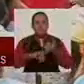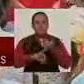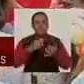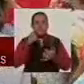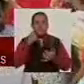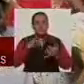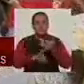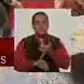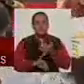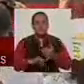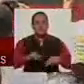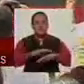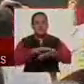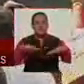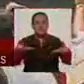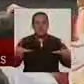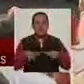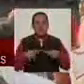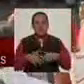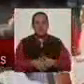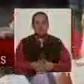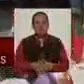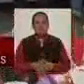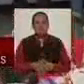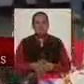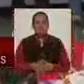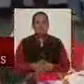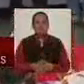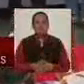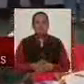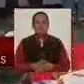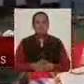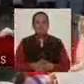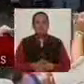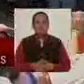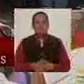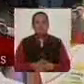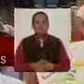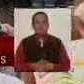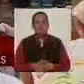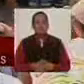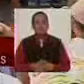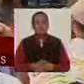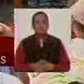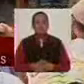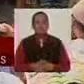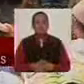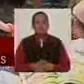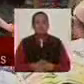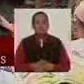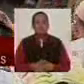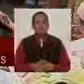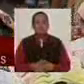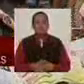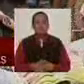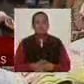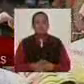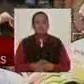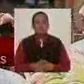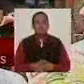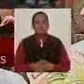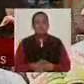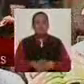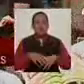toda esta región. Vamos a tener ya a continuación la comitiva, hará un recorrido por las